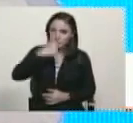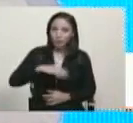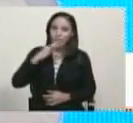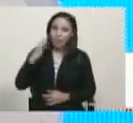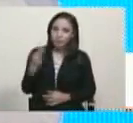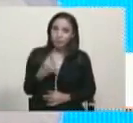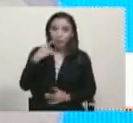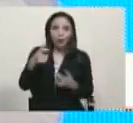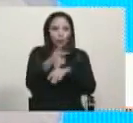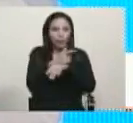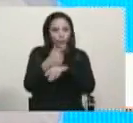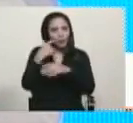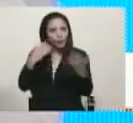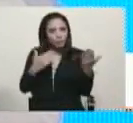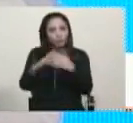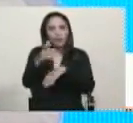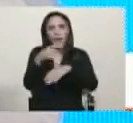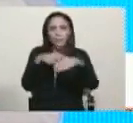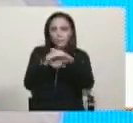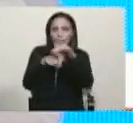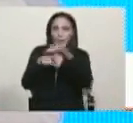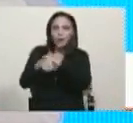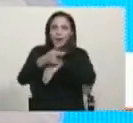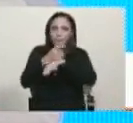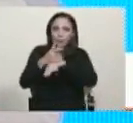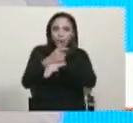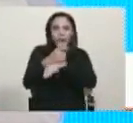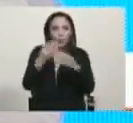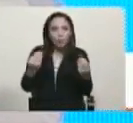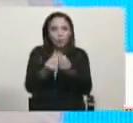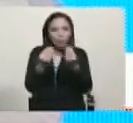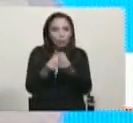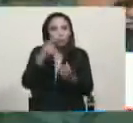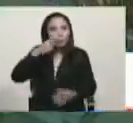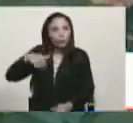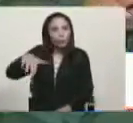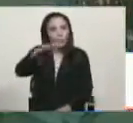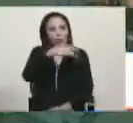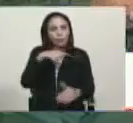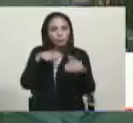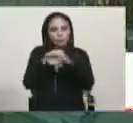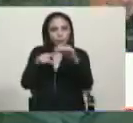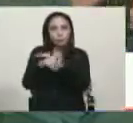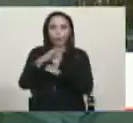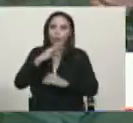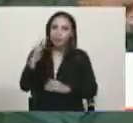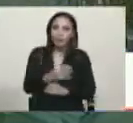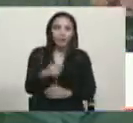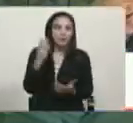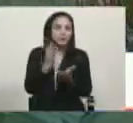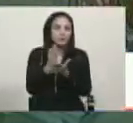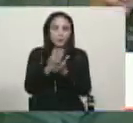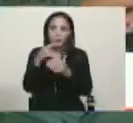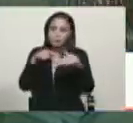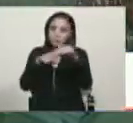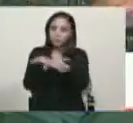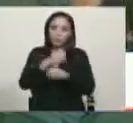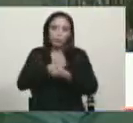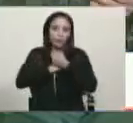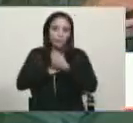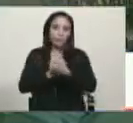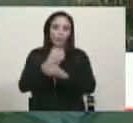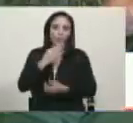y gobernamos con gobierno de calle, en el pueblo, con el pueblo, por el pueblo, con la verdad siempre por delante, con amor.